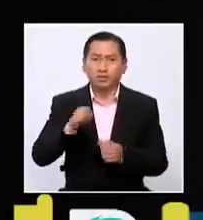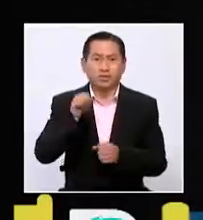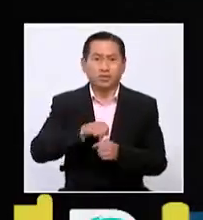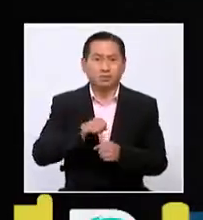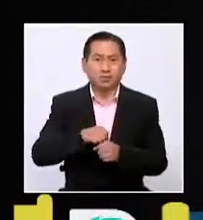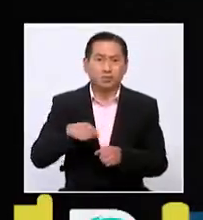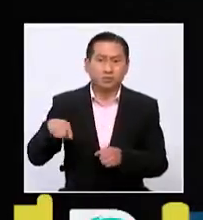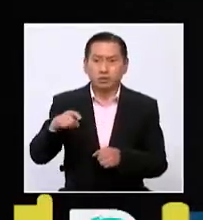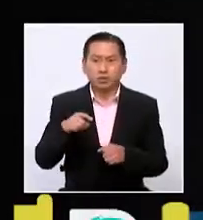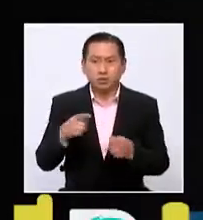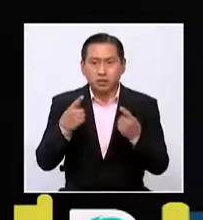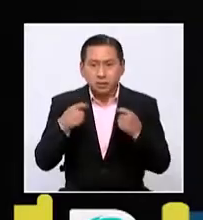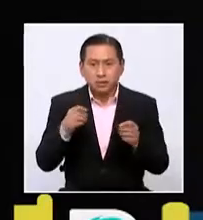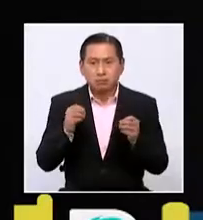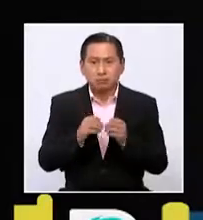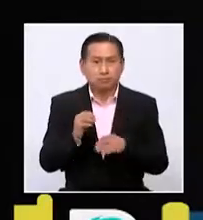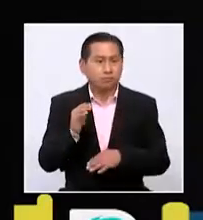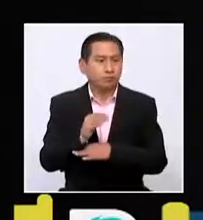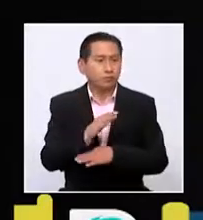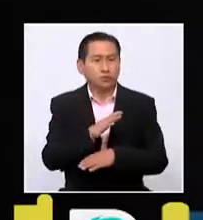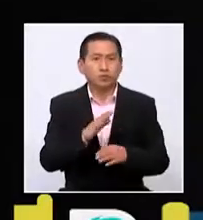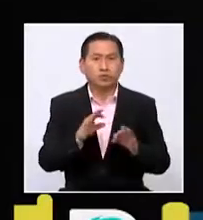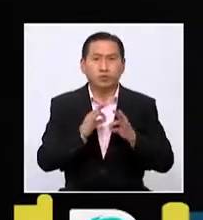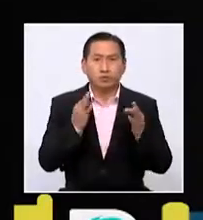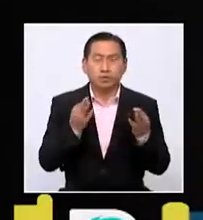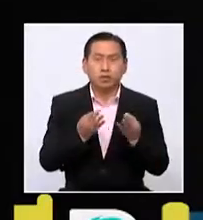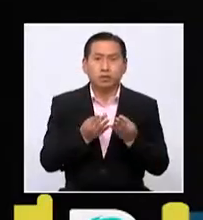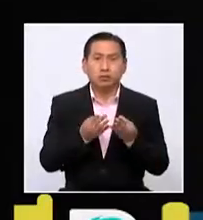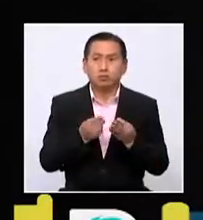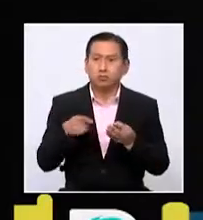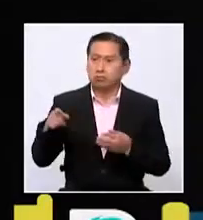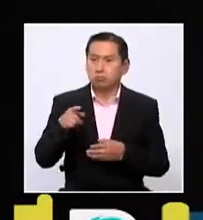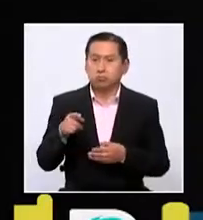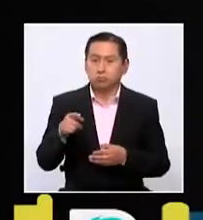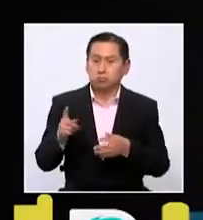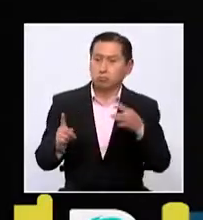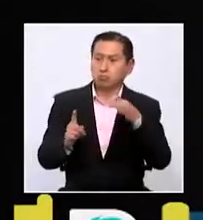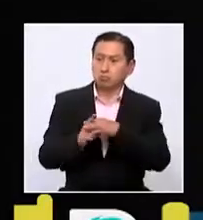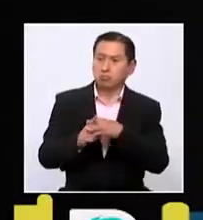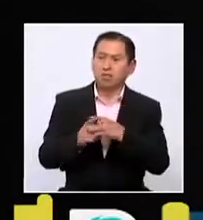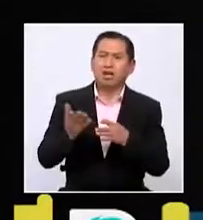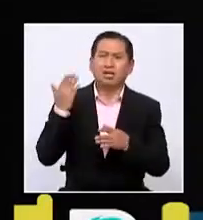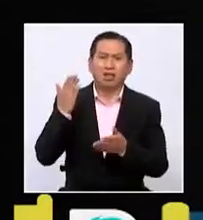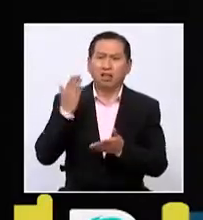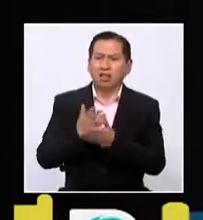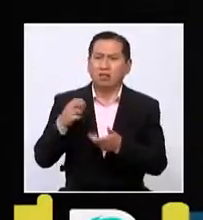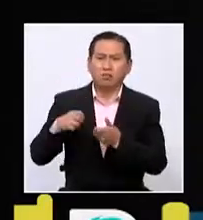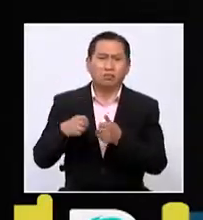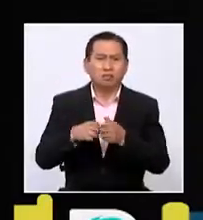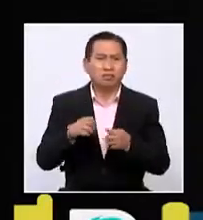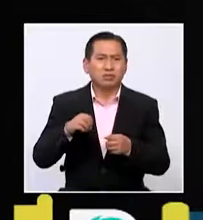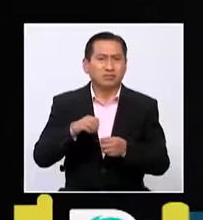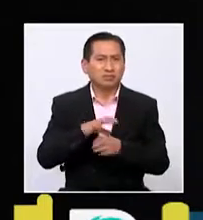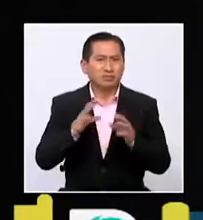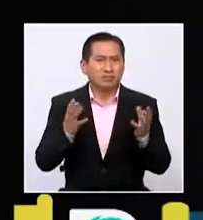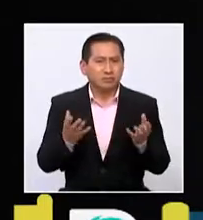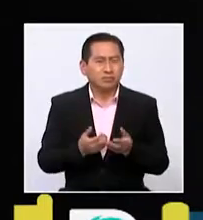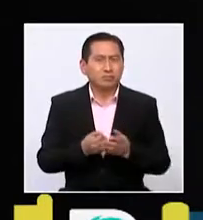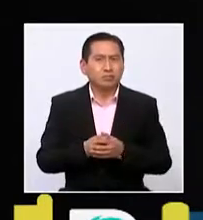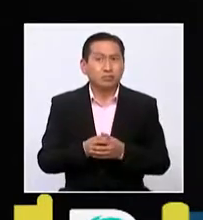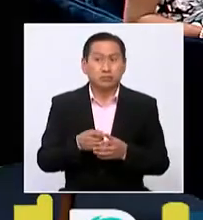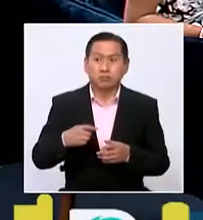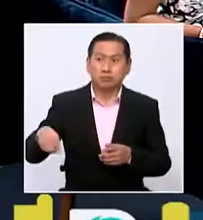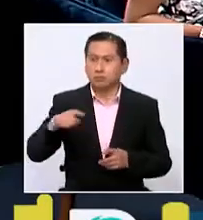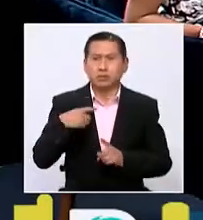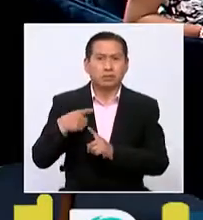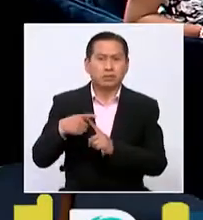están logrando llevar comida a su casa. Evidentemente la industria ha sido como que detenida por muchos sentidos. Están también